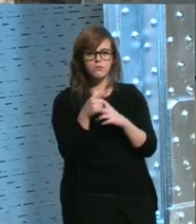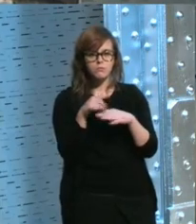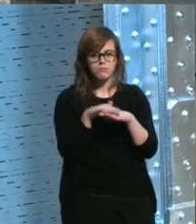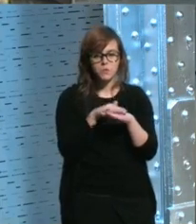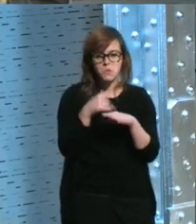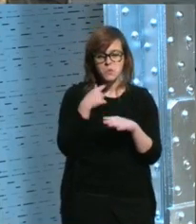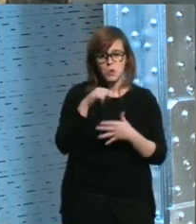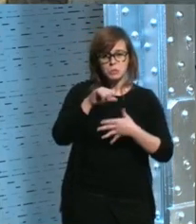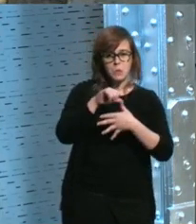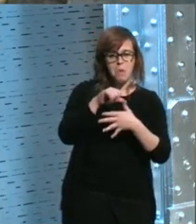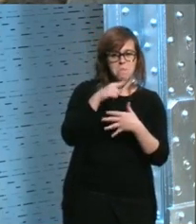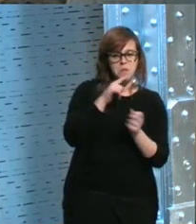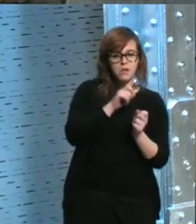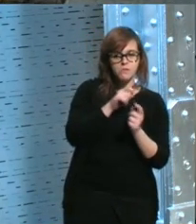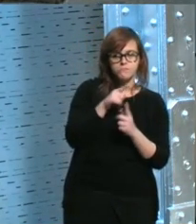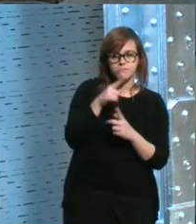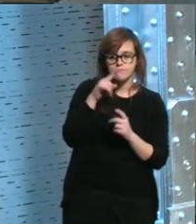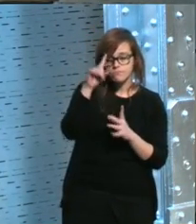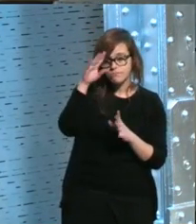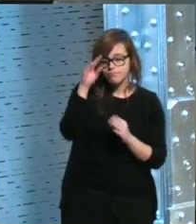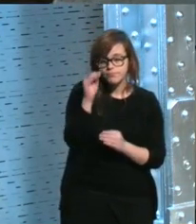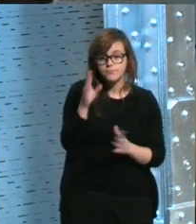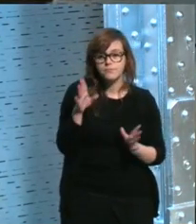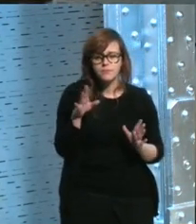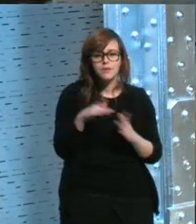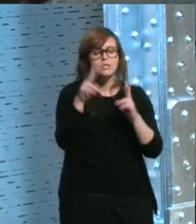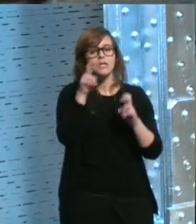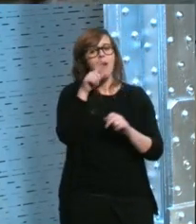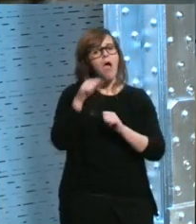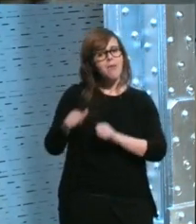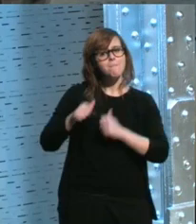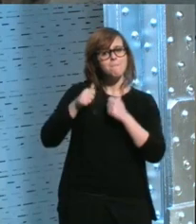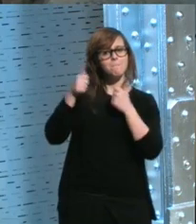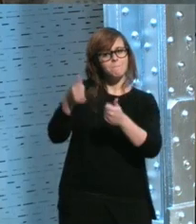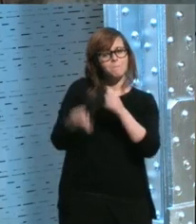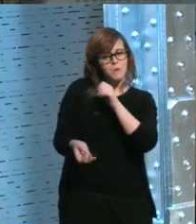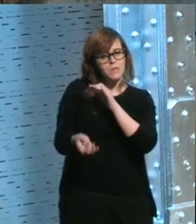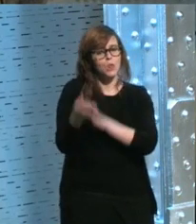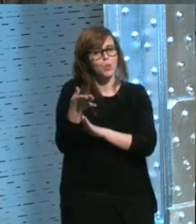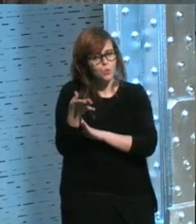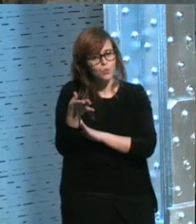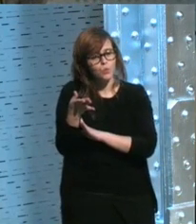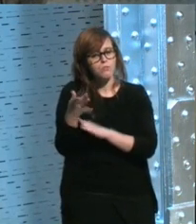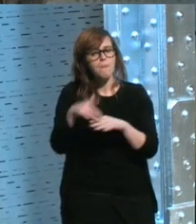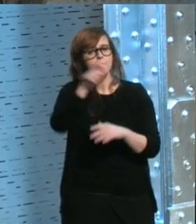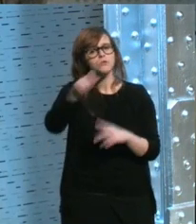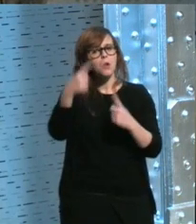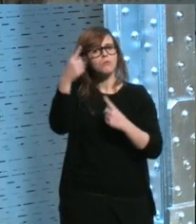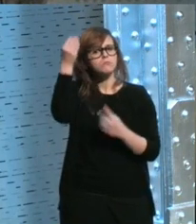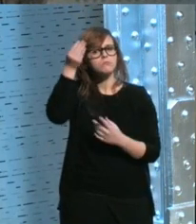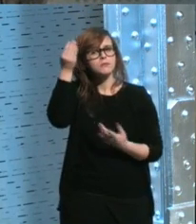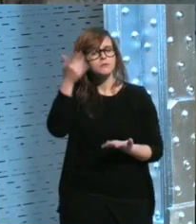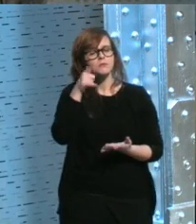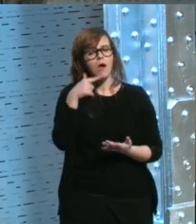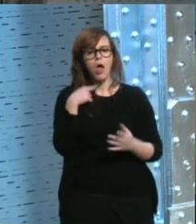Pero entonces hay esa dimensión en algunos emprendedores. Una de las razones por las cuales alguna gente piensa que Silicon Valley